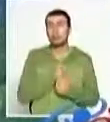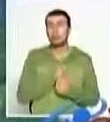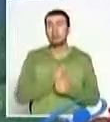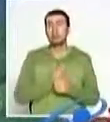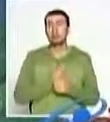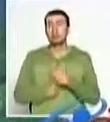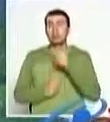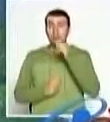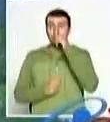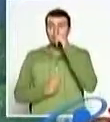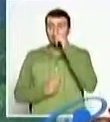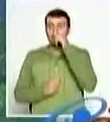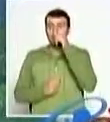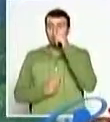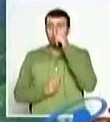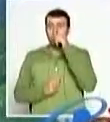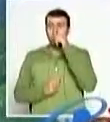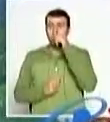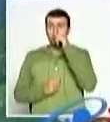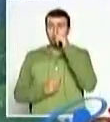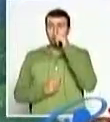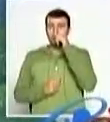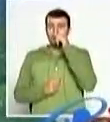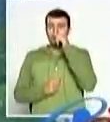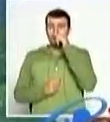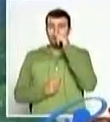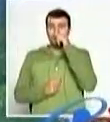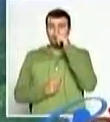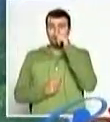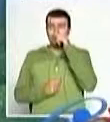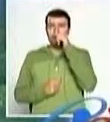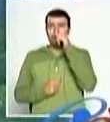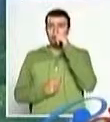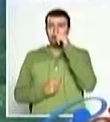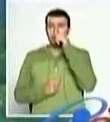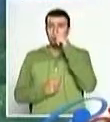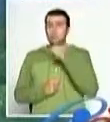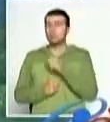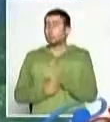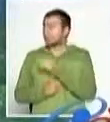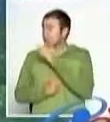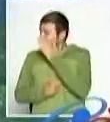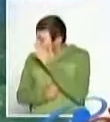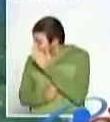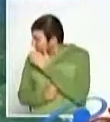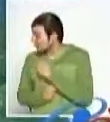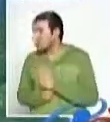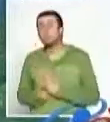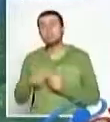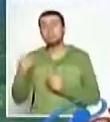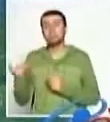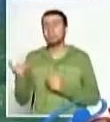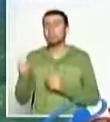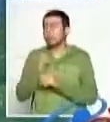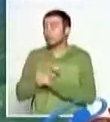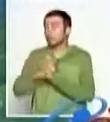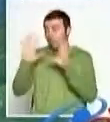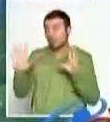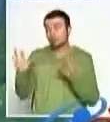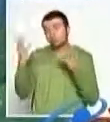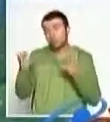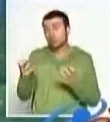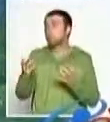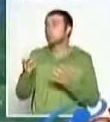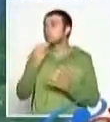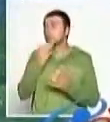médica. La medicina es de los médicos, y eso quiero que les quede muy claro a ustedes, las personas que acuden a las consultas de medicina